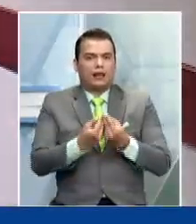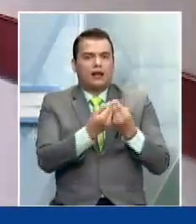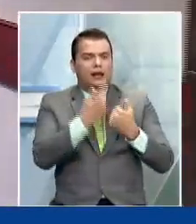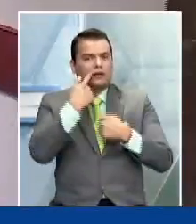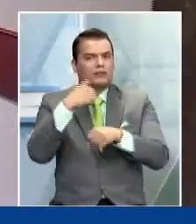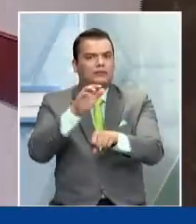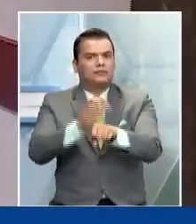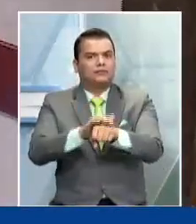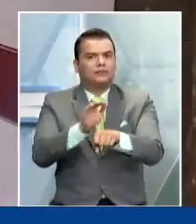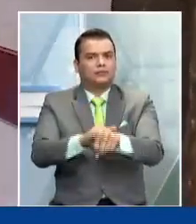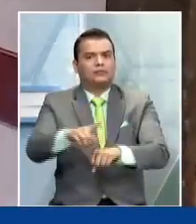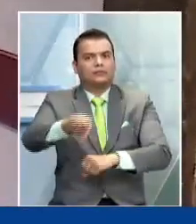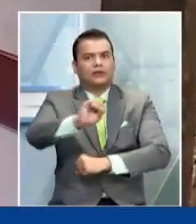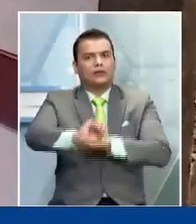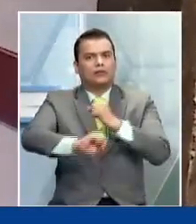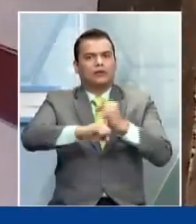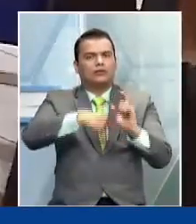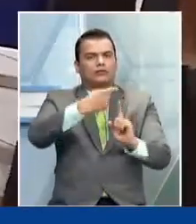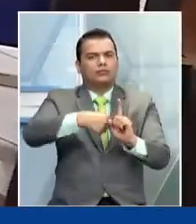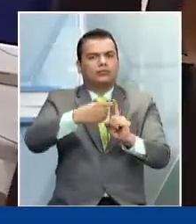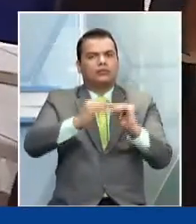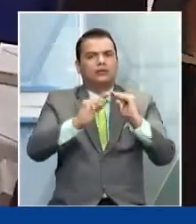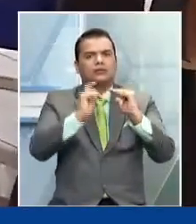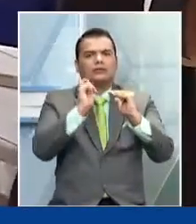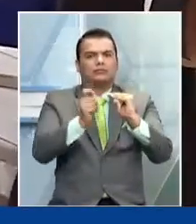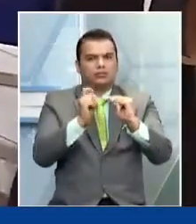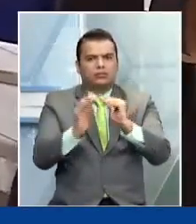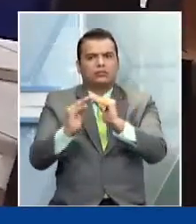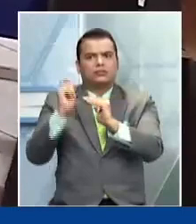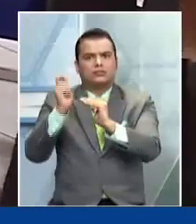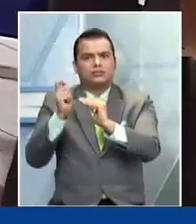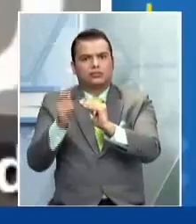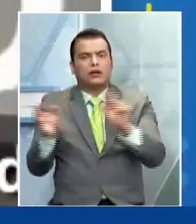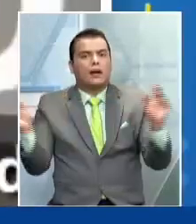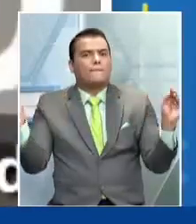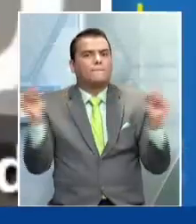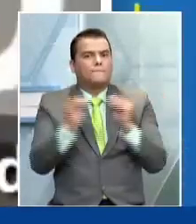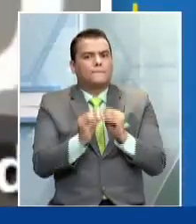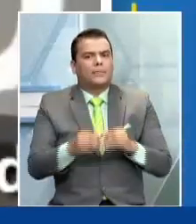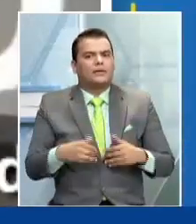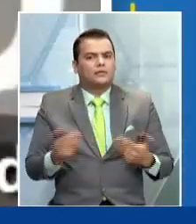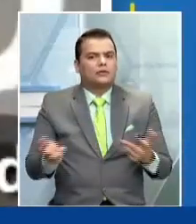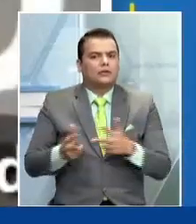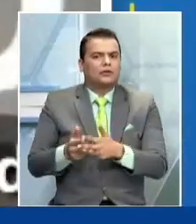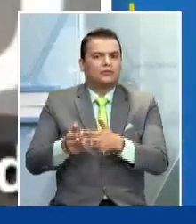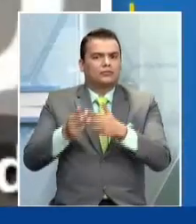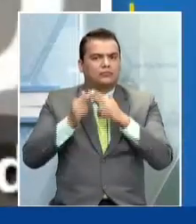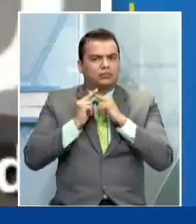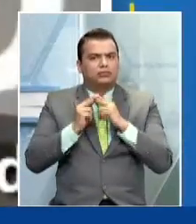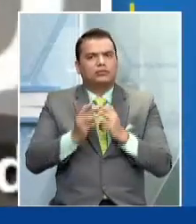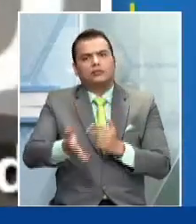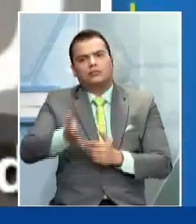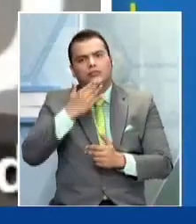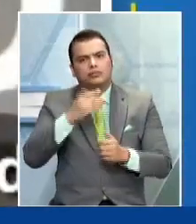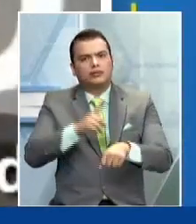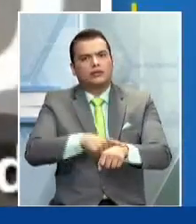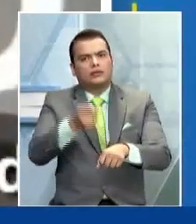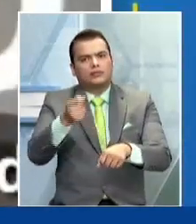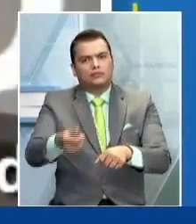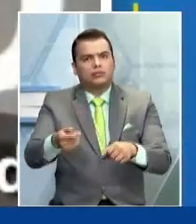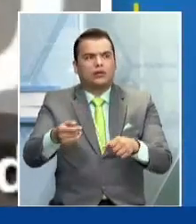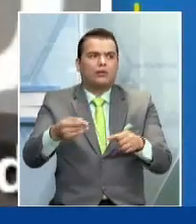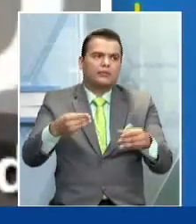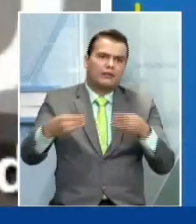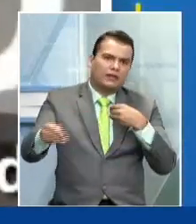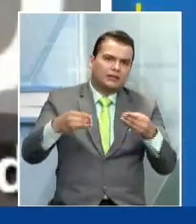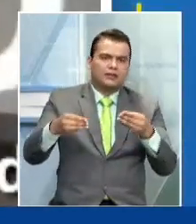para ayudarnos con subsidios en arrendamientos y para ayudarnos a nosotros con préstamos blandos y préstamos cortos para las MIPYMES